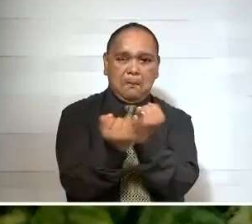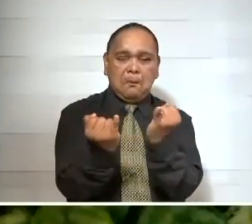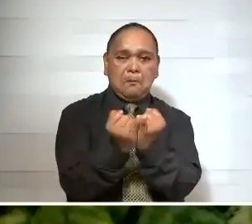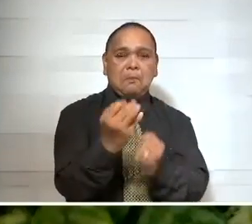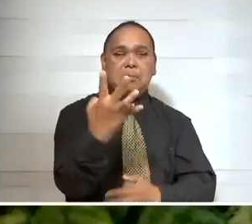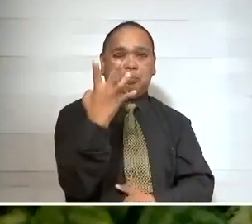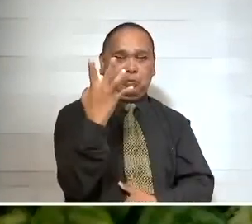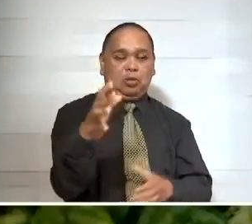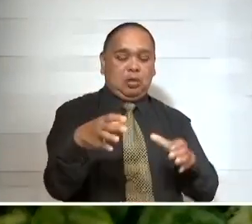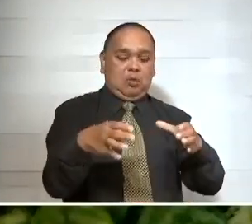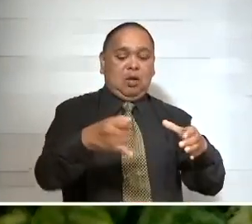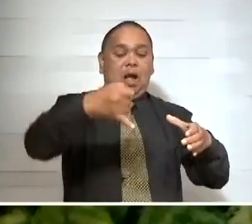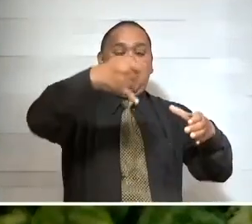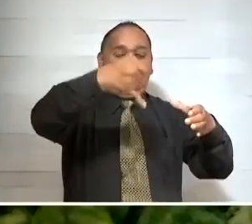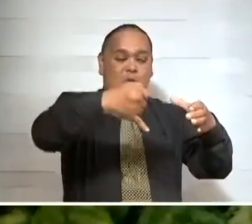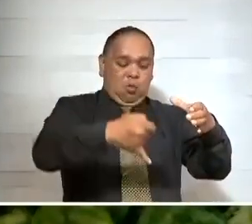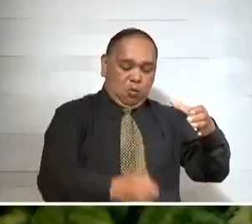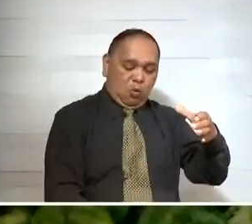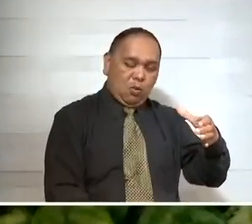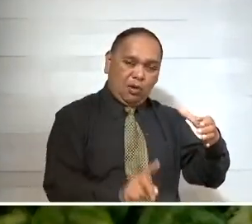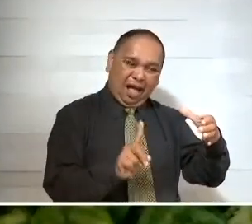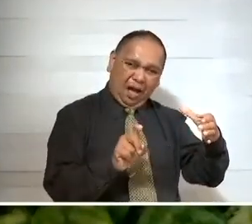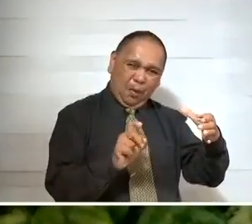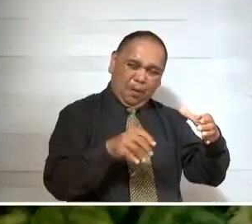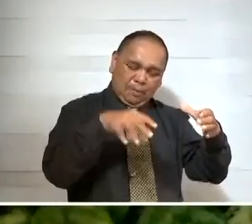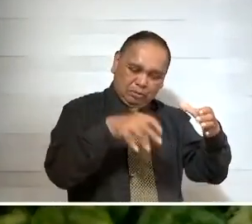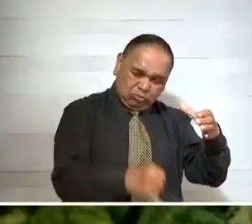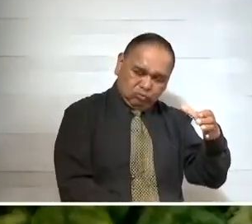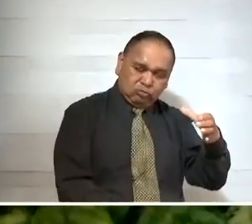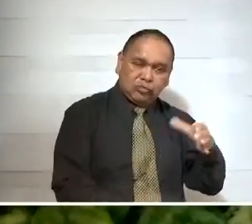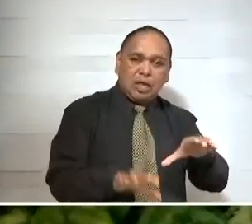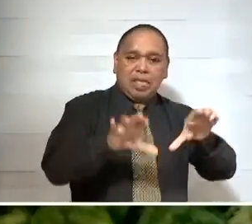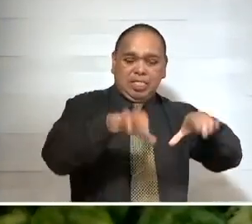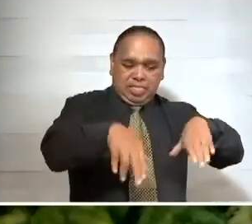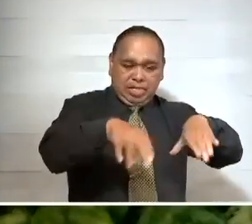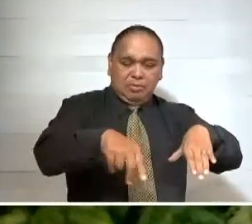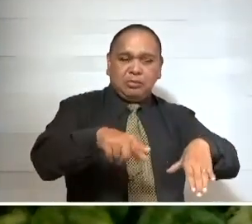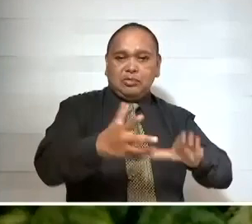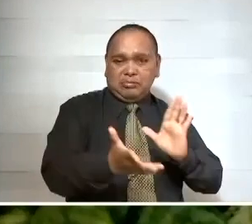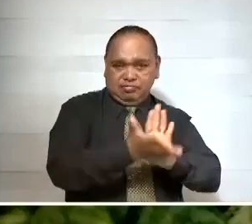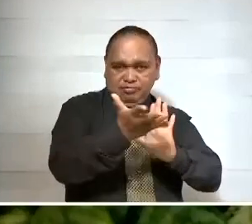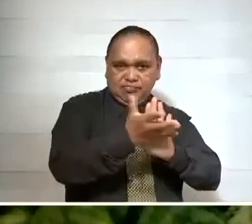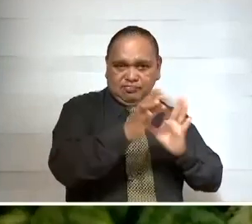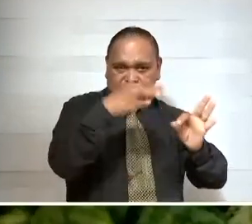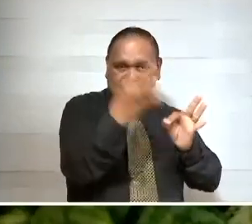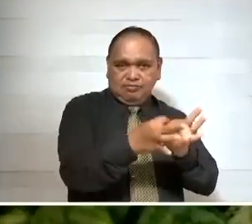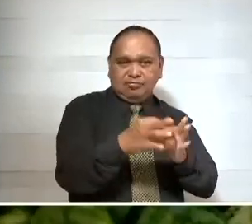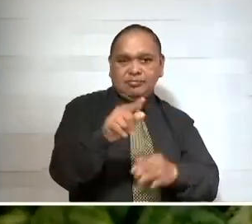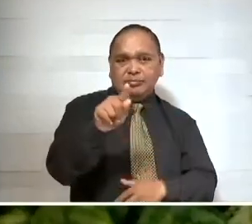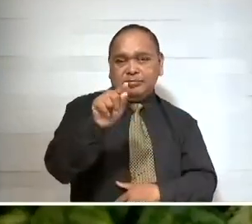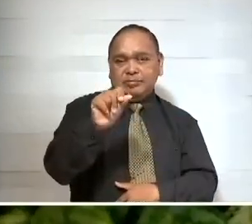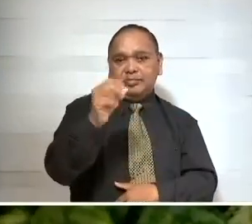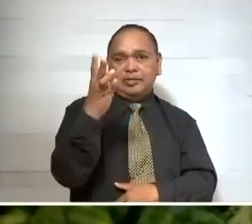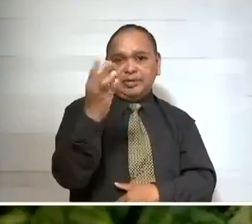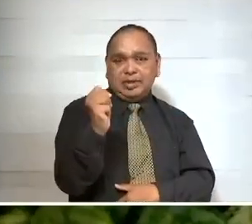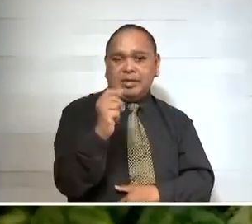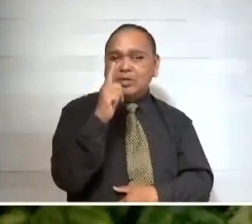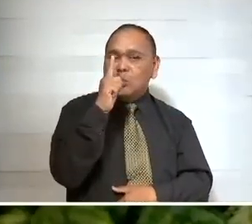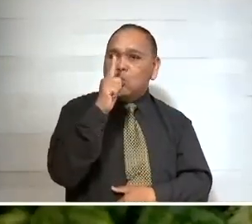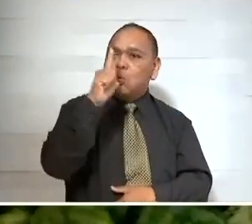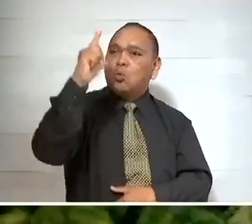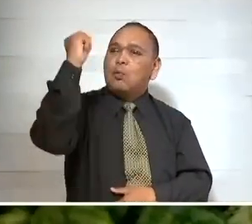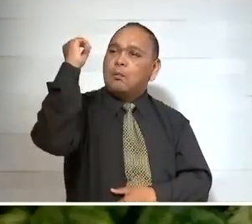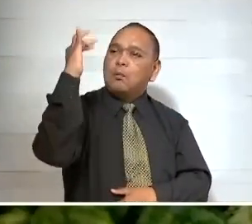pozos profundos en Champotón y vamos a comprar 79 luminarias, paneles